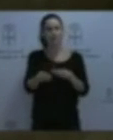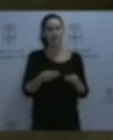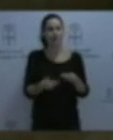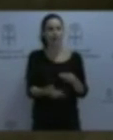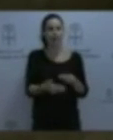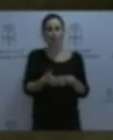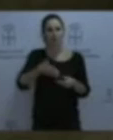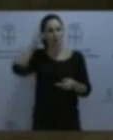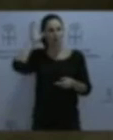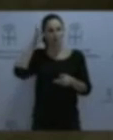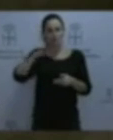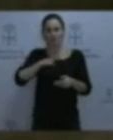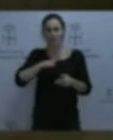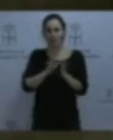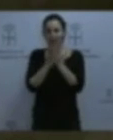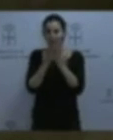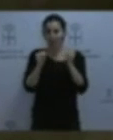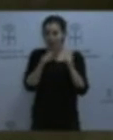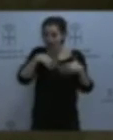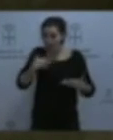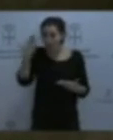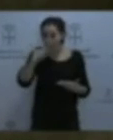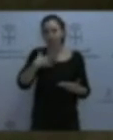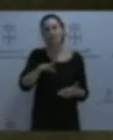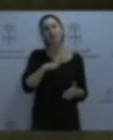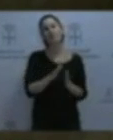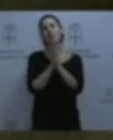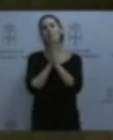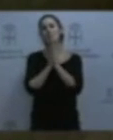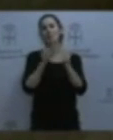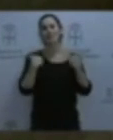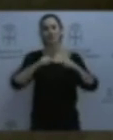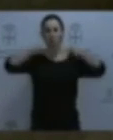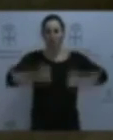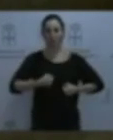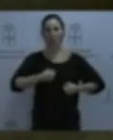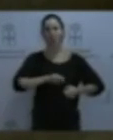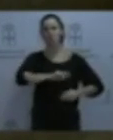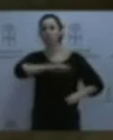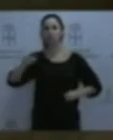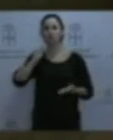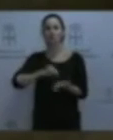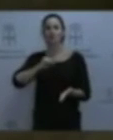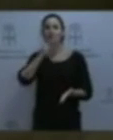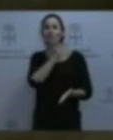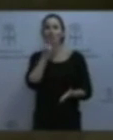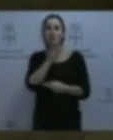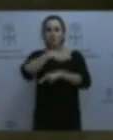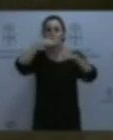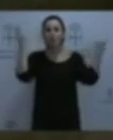absolutamente escandaloso que esté en nuestras aulas a día de hoy. Le pediría una actuación más contundente y un compromiso público